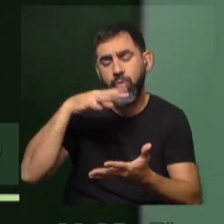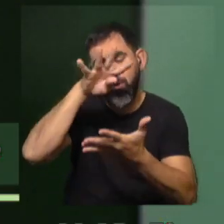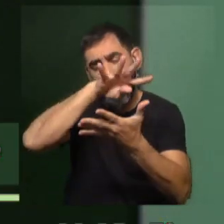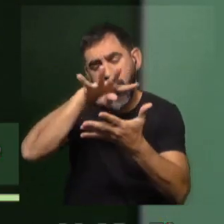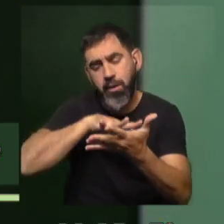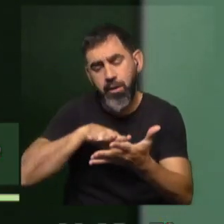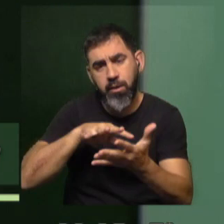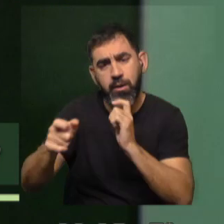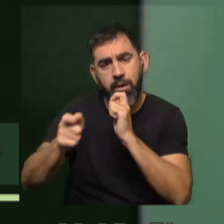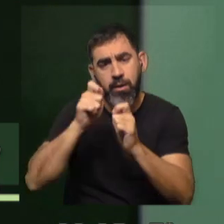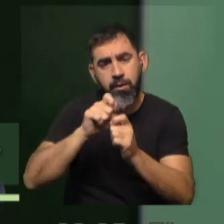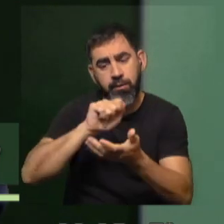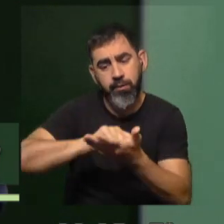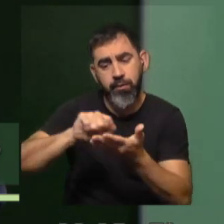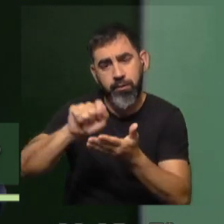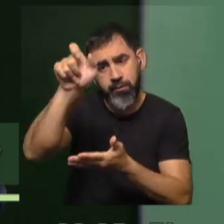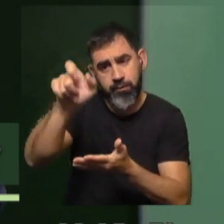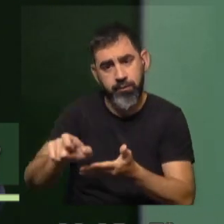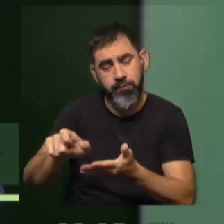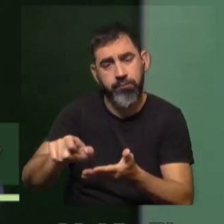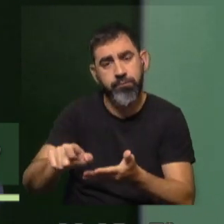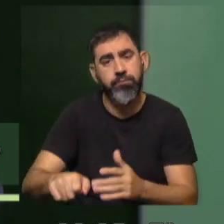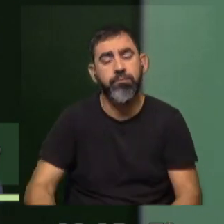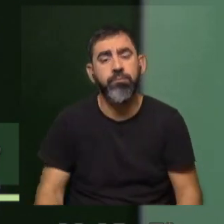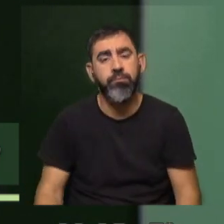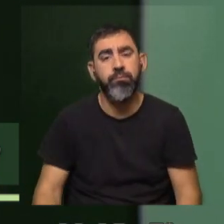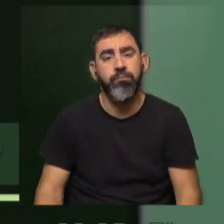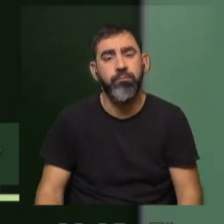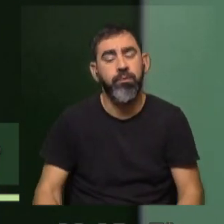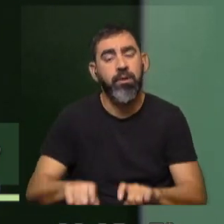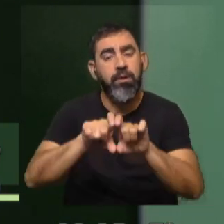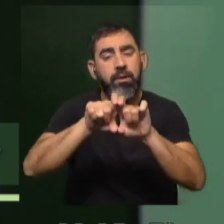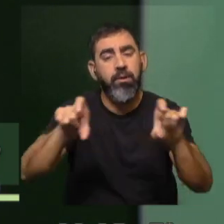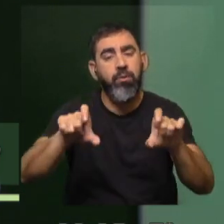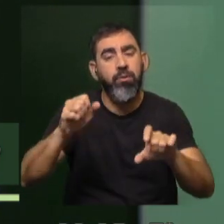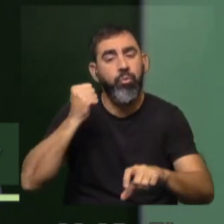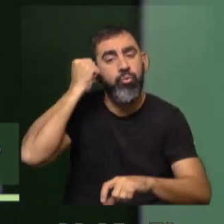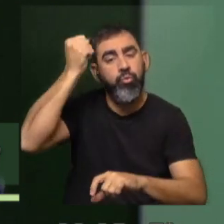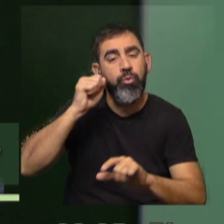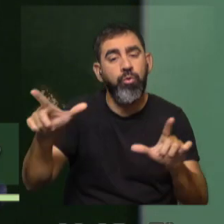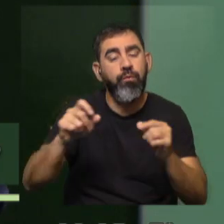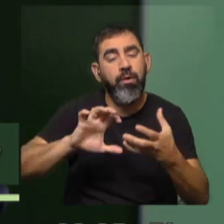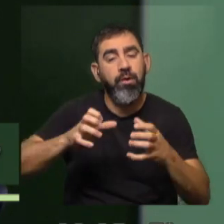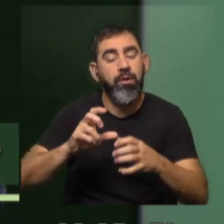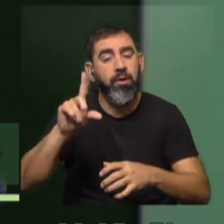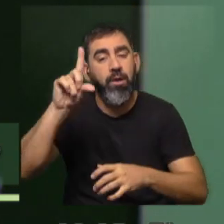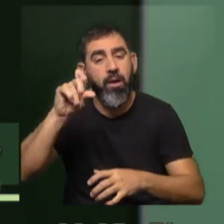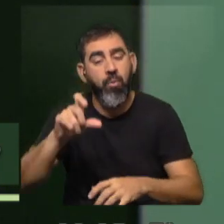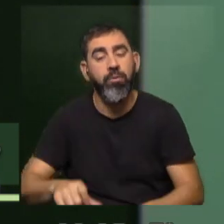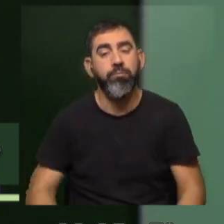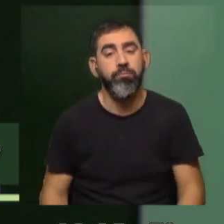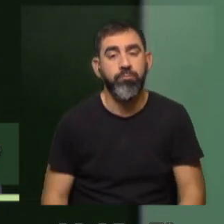una nota escrita de su puño y letra que decía o se titulaba las ilusiones del fin de la crisis